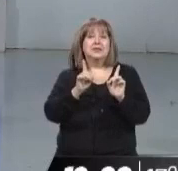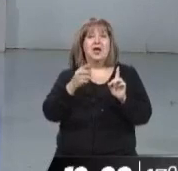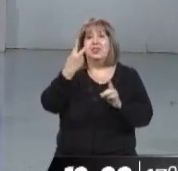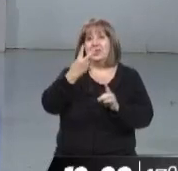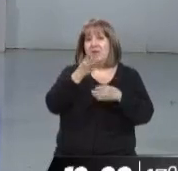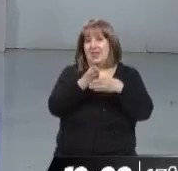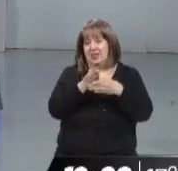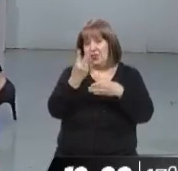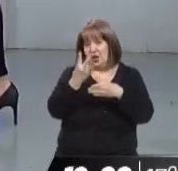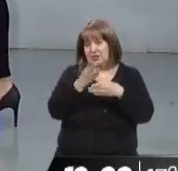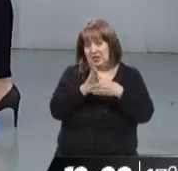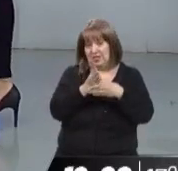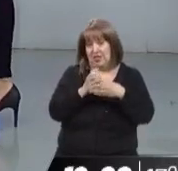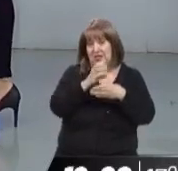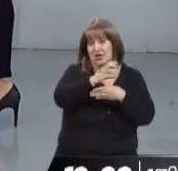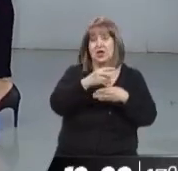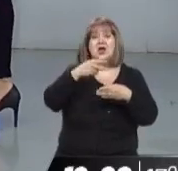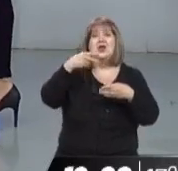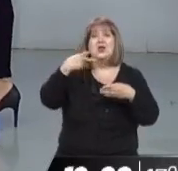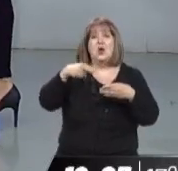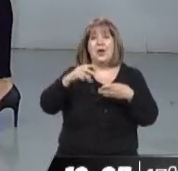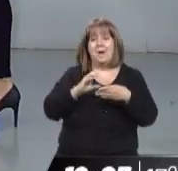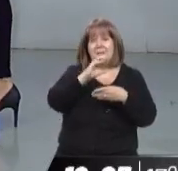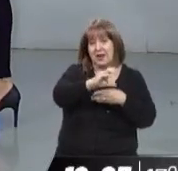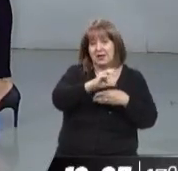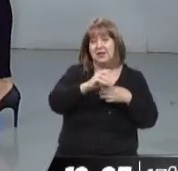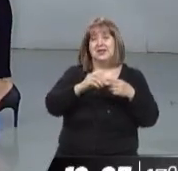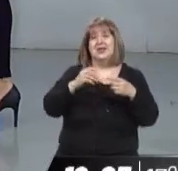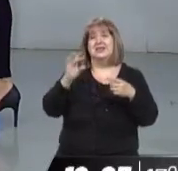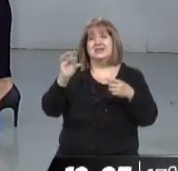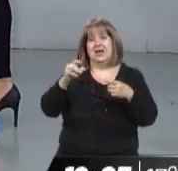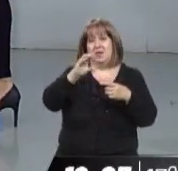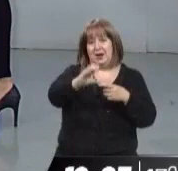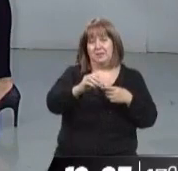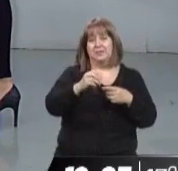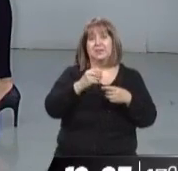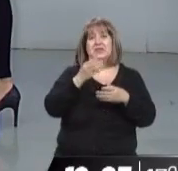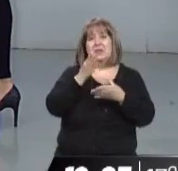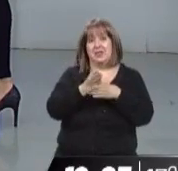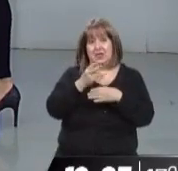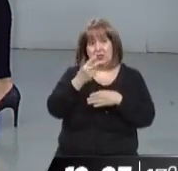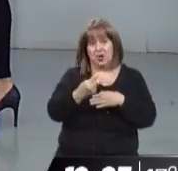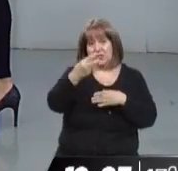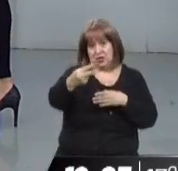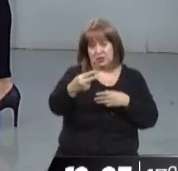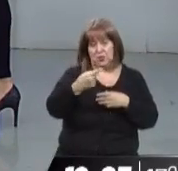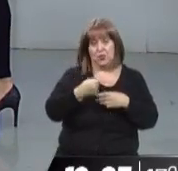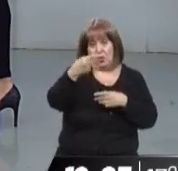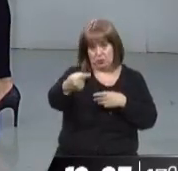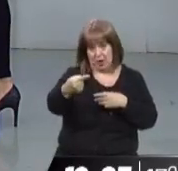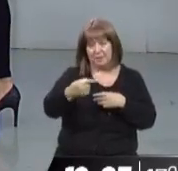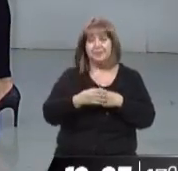dos partes, como bien decíamos, ¿no? Para noviembre y diciembre. Para noviembre y diciembre. O sea, en dos cuotas sería esto. En dos cuotas. Bien, y acá también importante resaltar